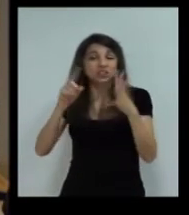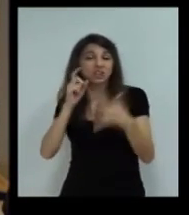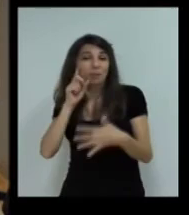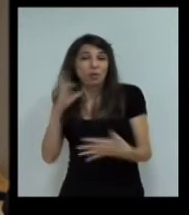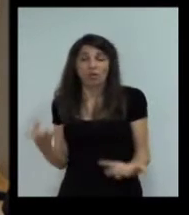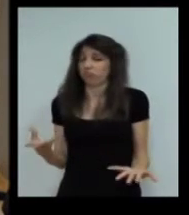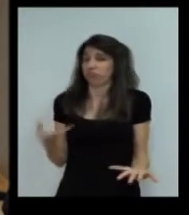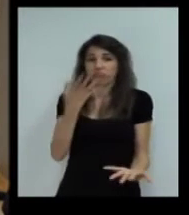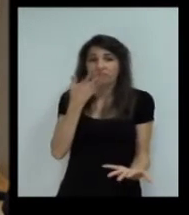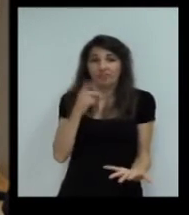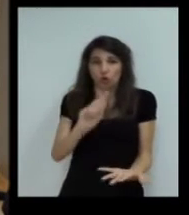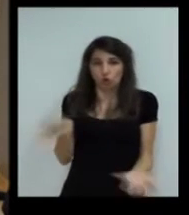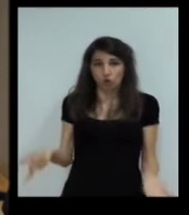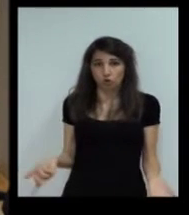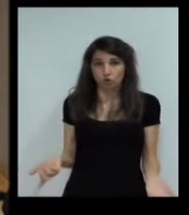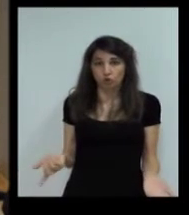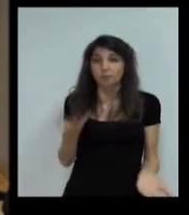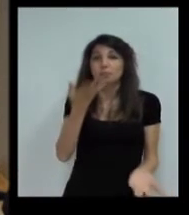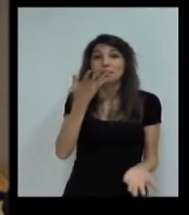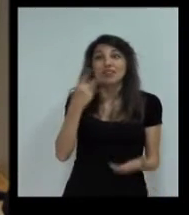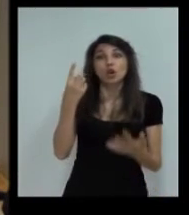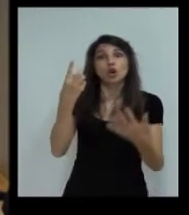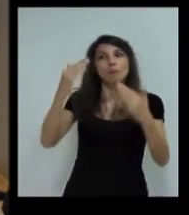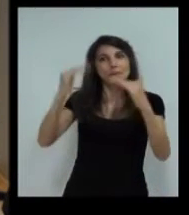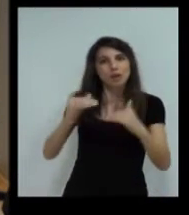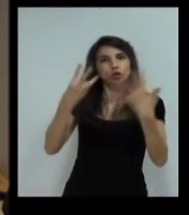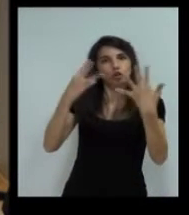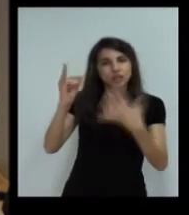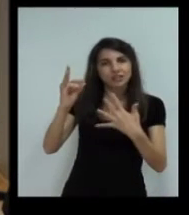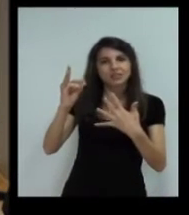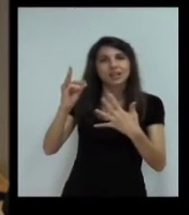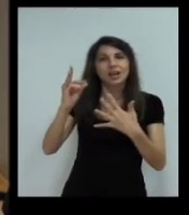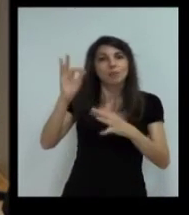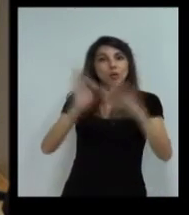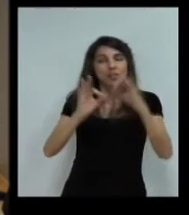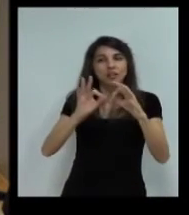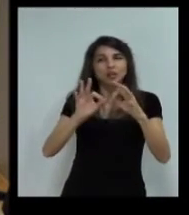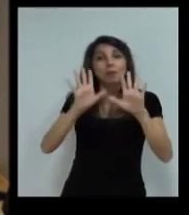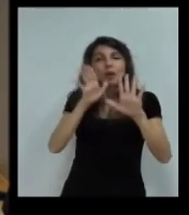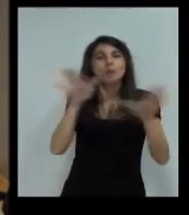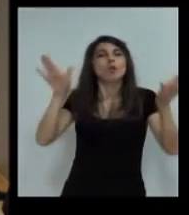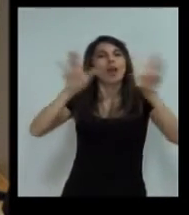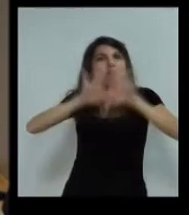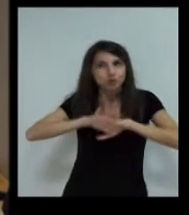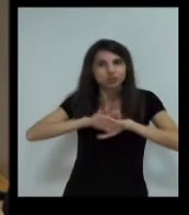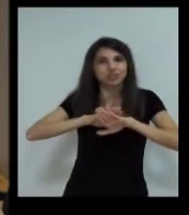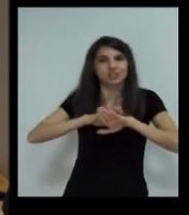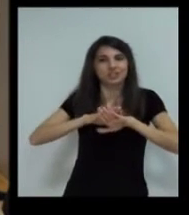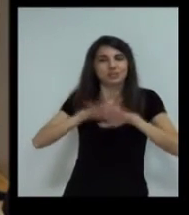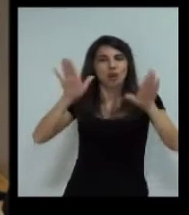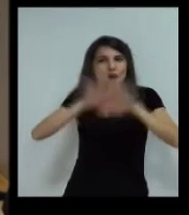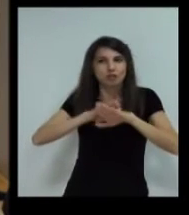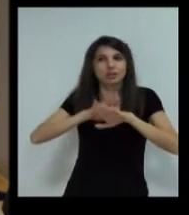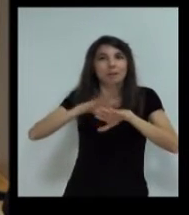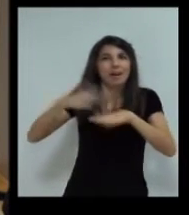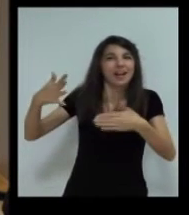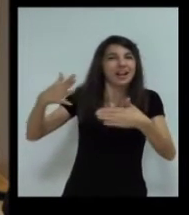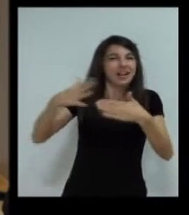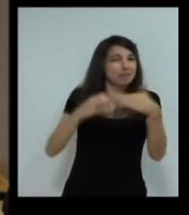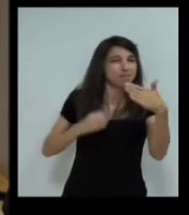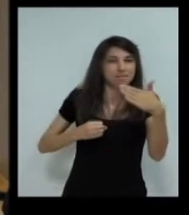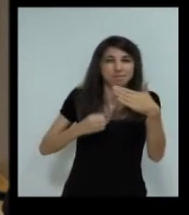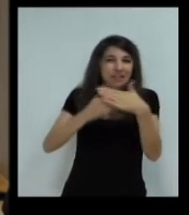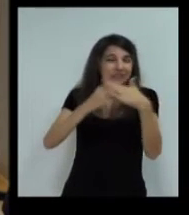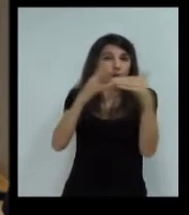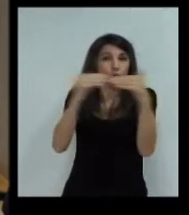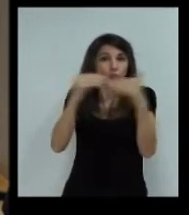prefiero quedarme en el 80 y darle toda la programación de noche a los usuarios que puedan, en la medida de lo posible.